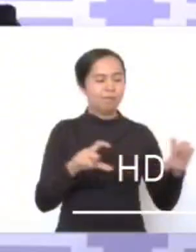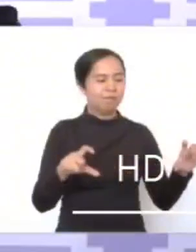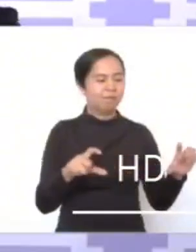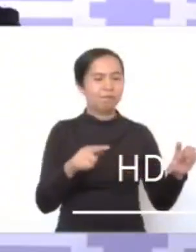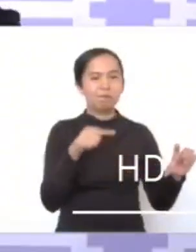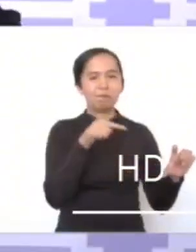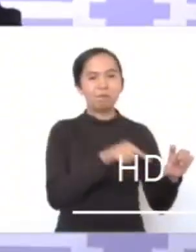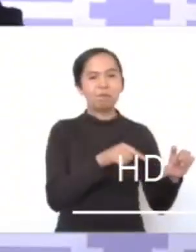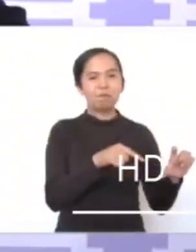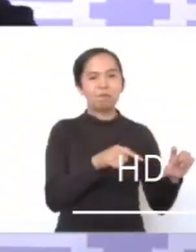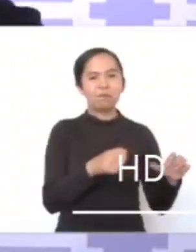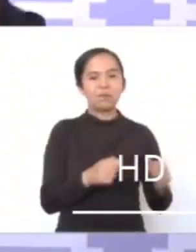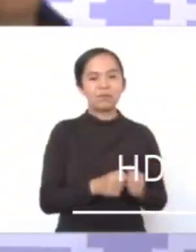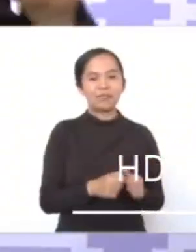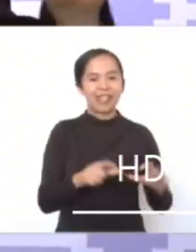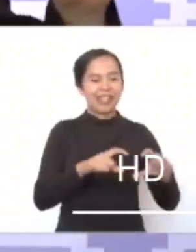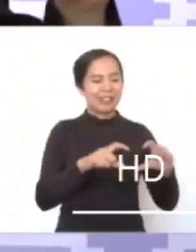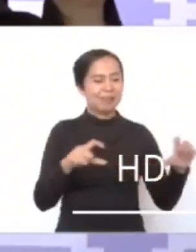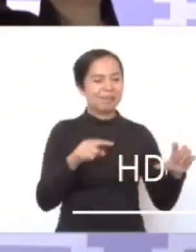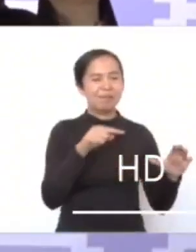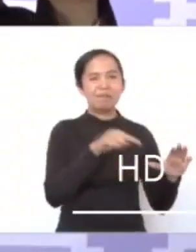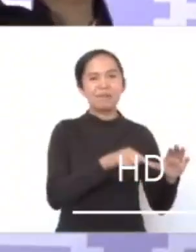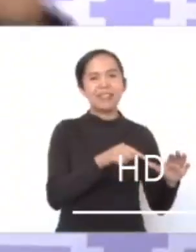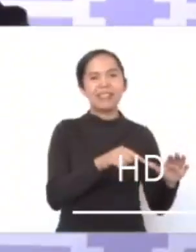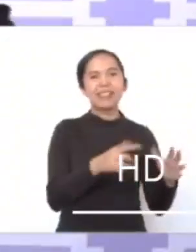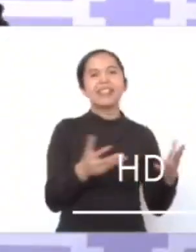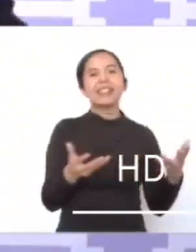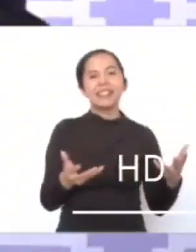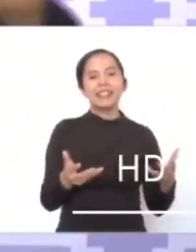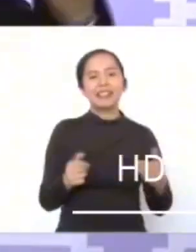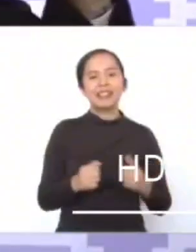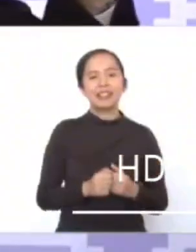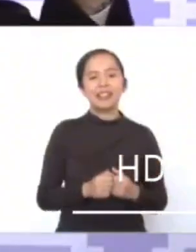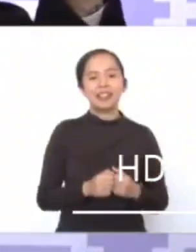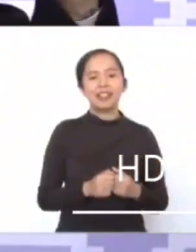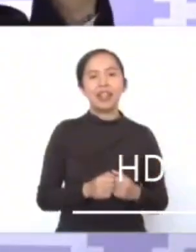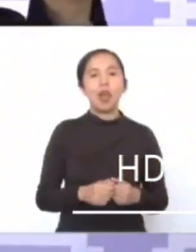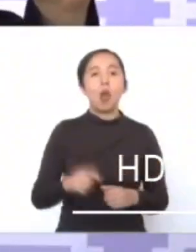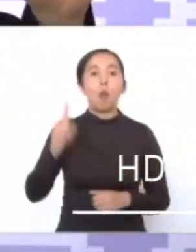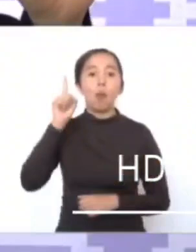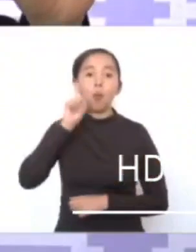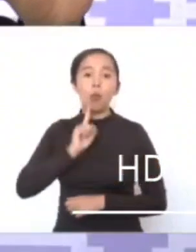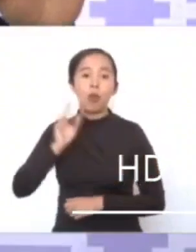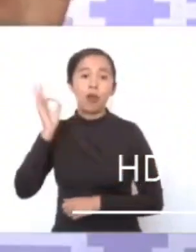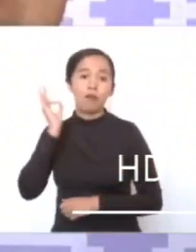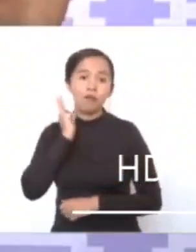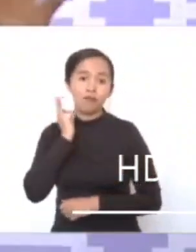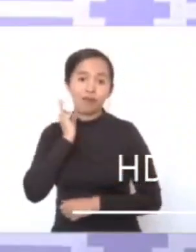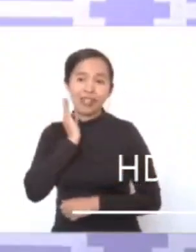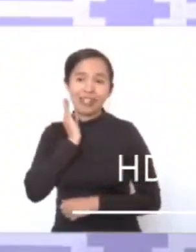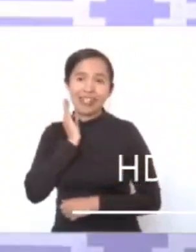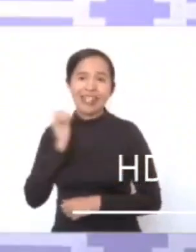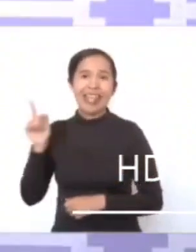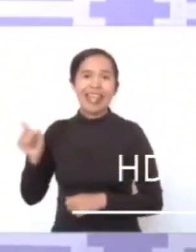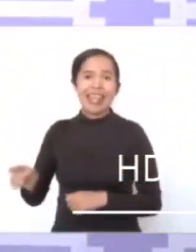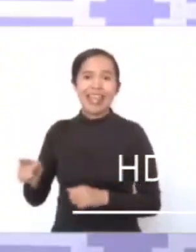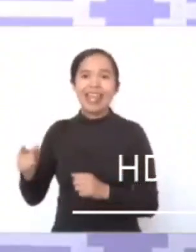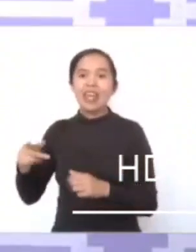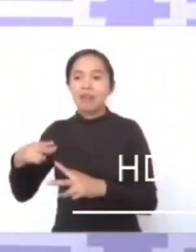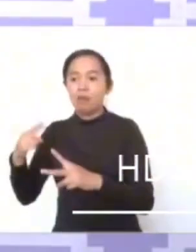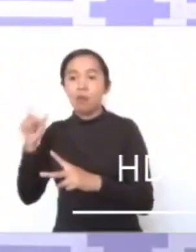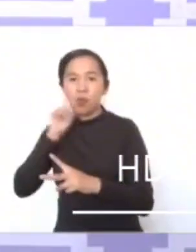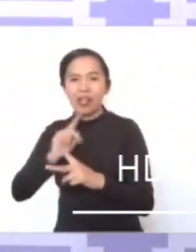su cabeza de 8 columnas, oculta la Fiscalía Feminicidio. ¿Saben